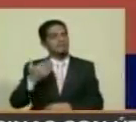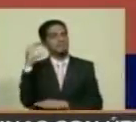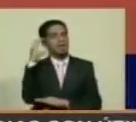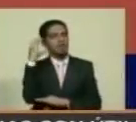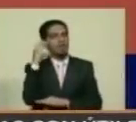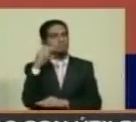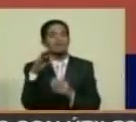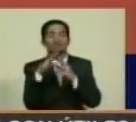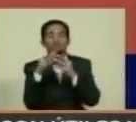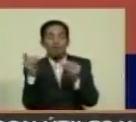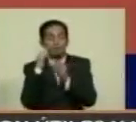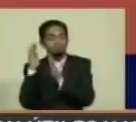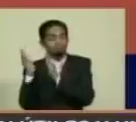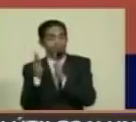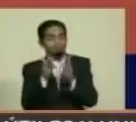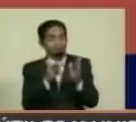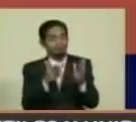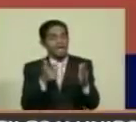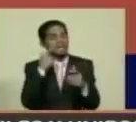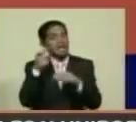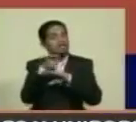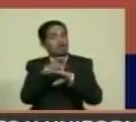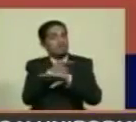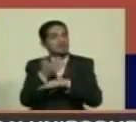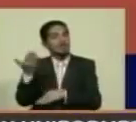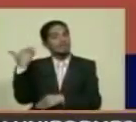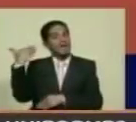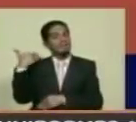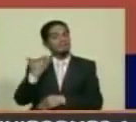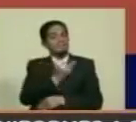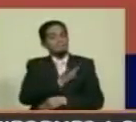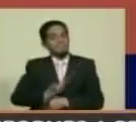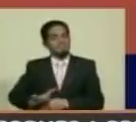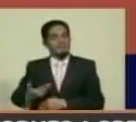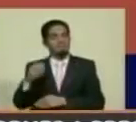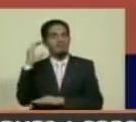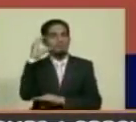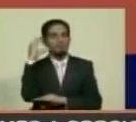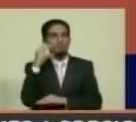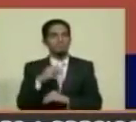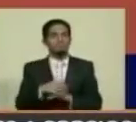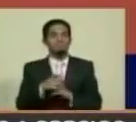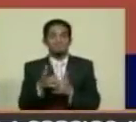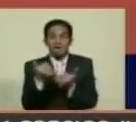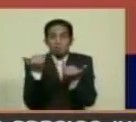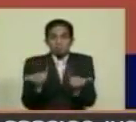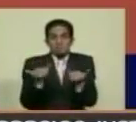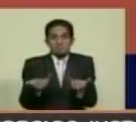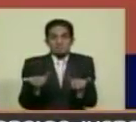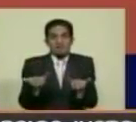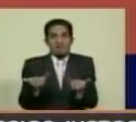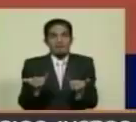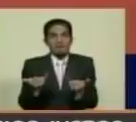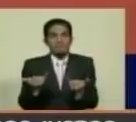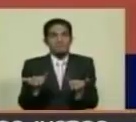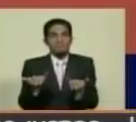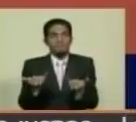planificado en el gobierno de Juan Manuel Santos. De hecho, en estos momentos hay una,